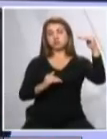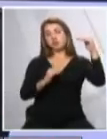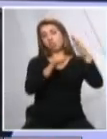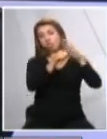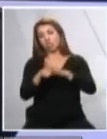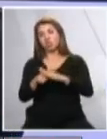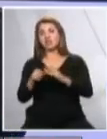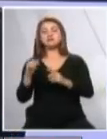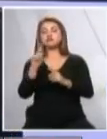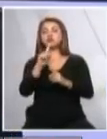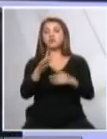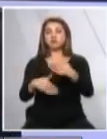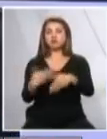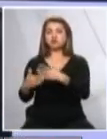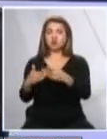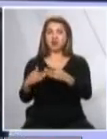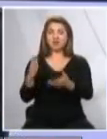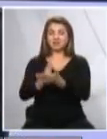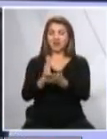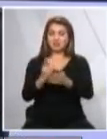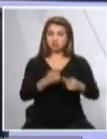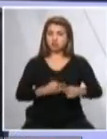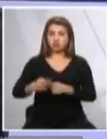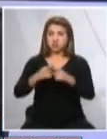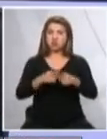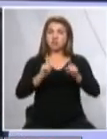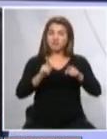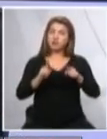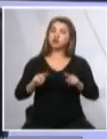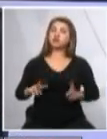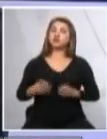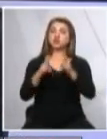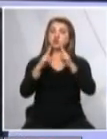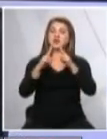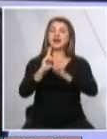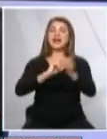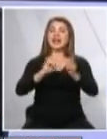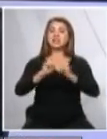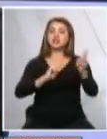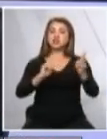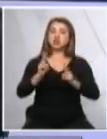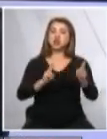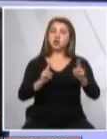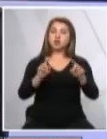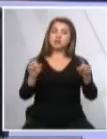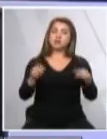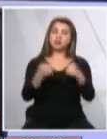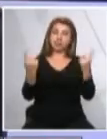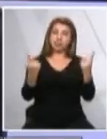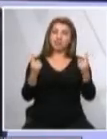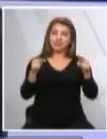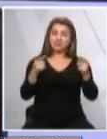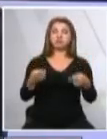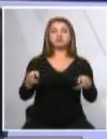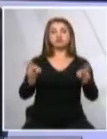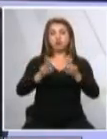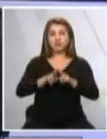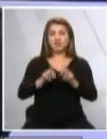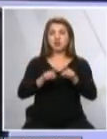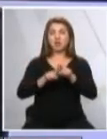Lo que tú tienes que ser capaz entonces de reconstruir las bases de ese pacto. Ese pacto está roto, está destruido, hay que reconstruirlo. La única forma de